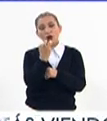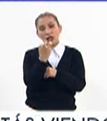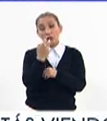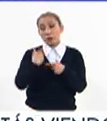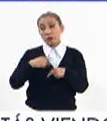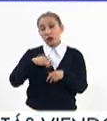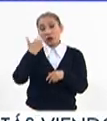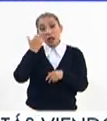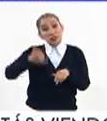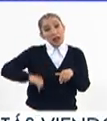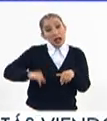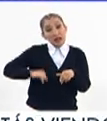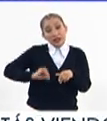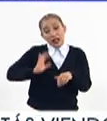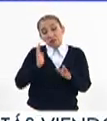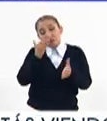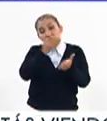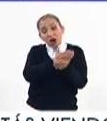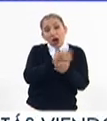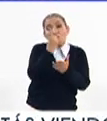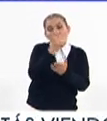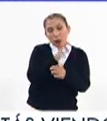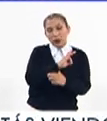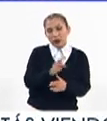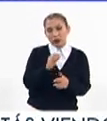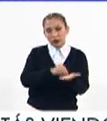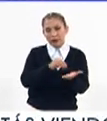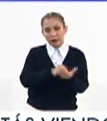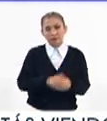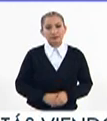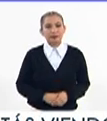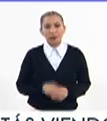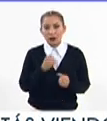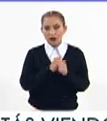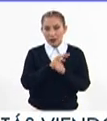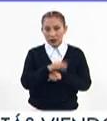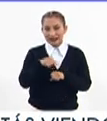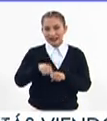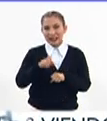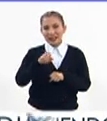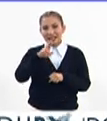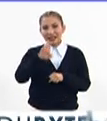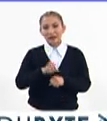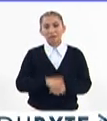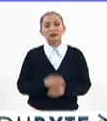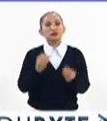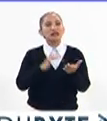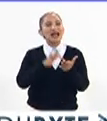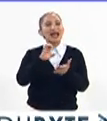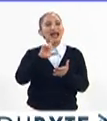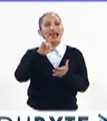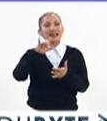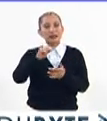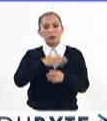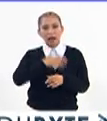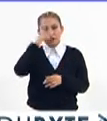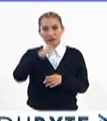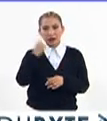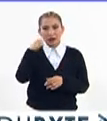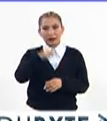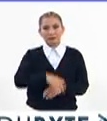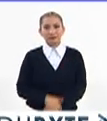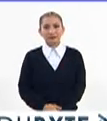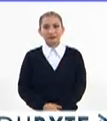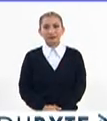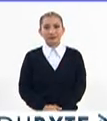que las personas que estén interesadas en asistir aún pueden hacerlo. Es la información, Enrique. Muchas gracias, Elis. Buenas noches para ti.